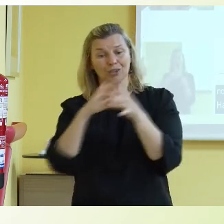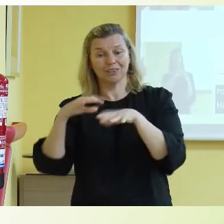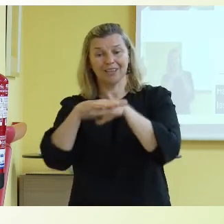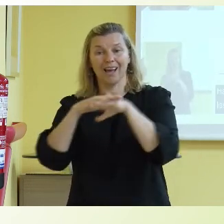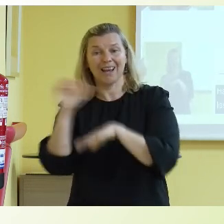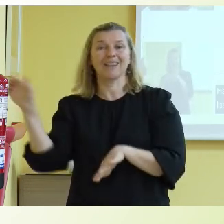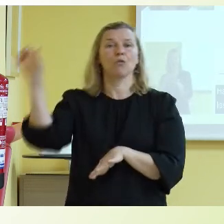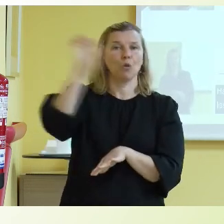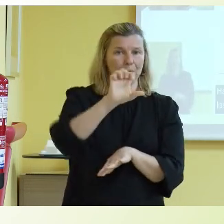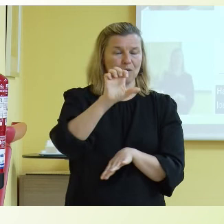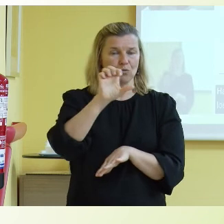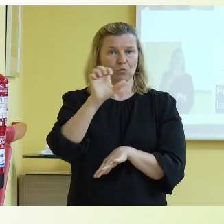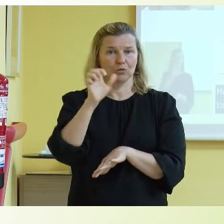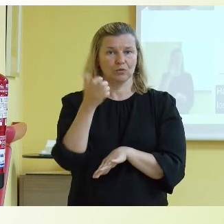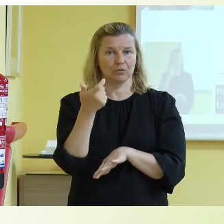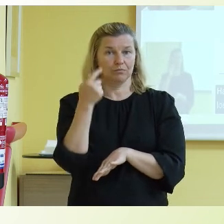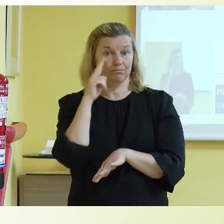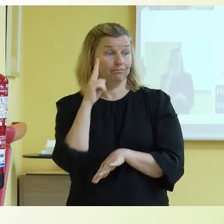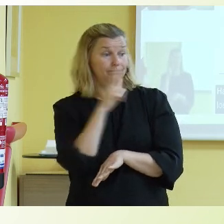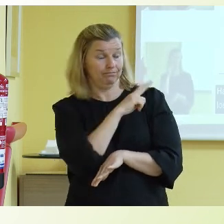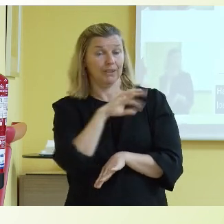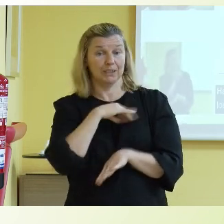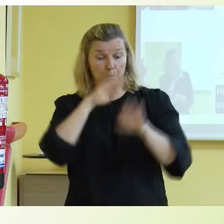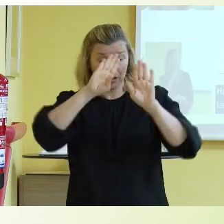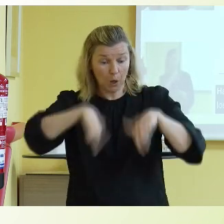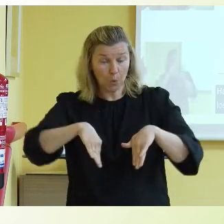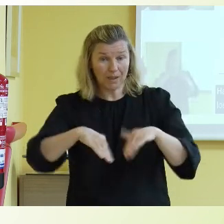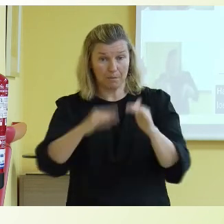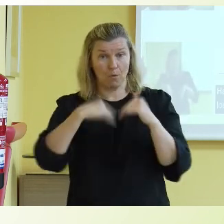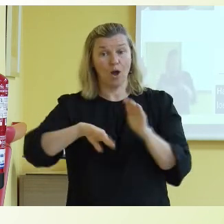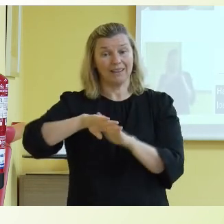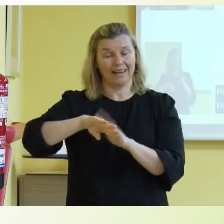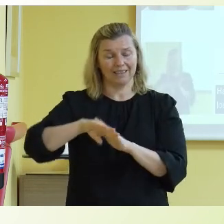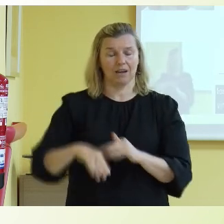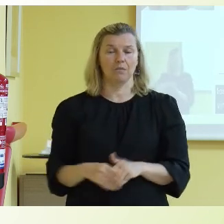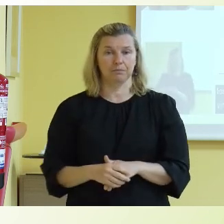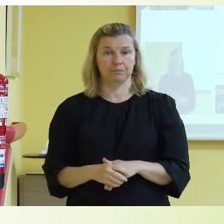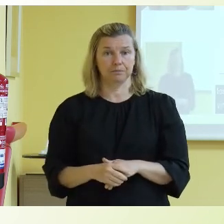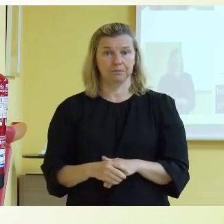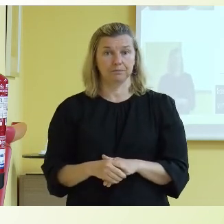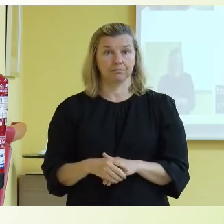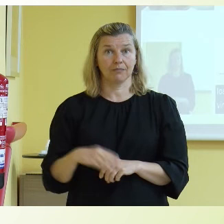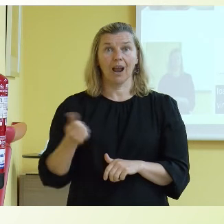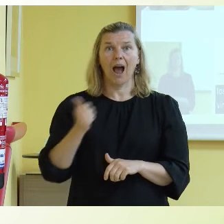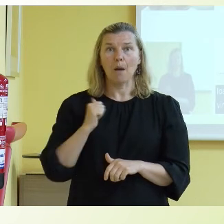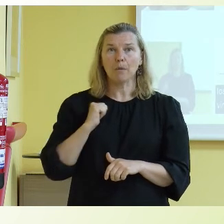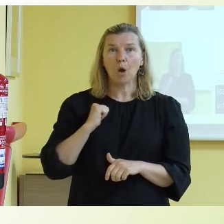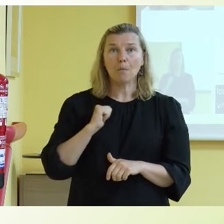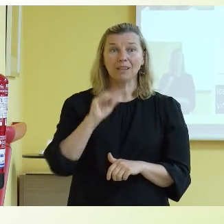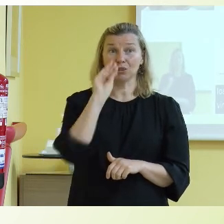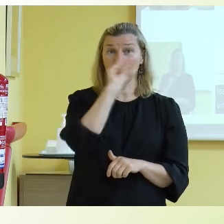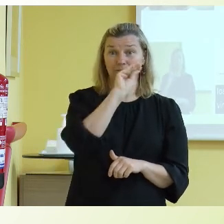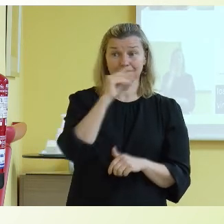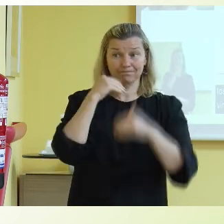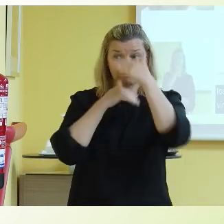europeas de referencia, como se puede ver en este último recuadro abajo a la derecha. Aprovecho para llamaros la atención